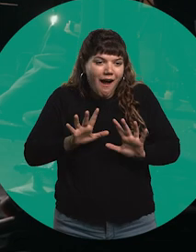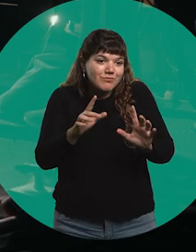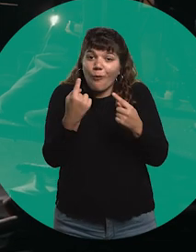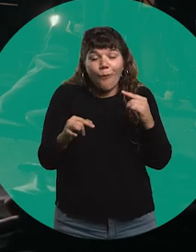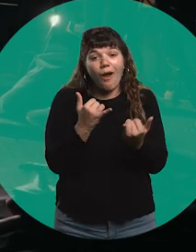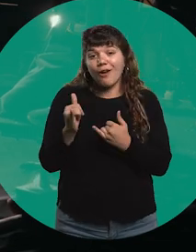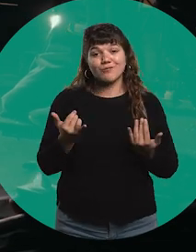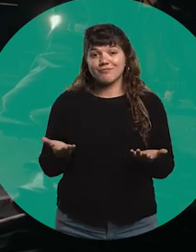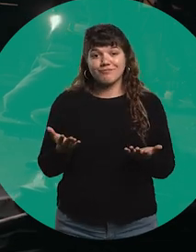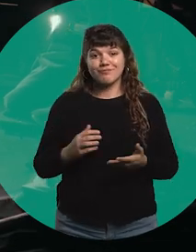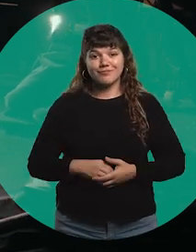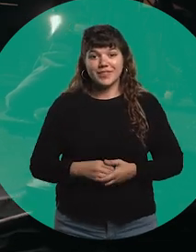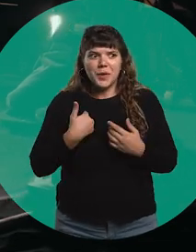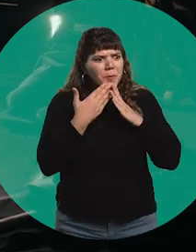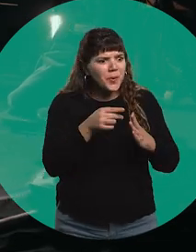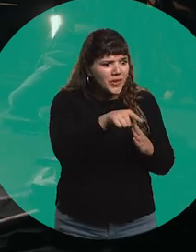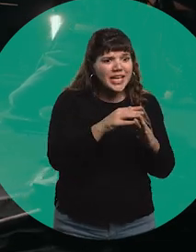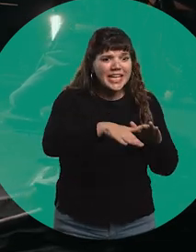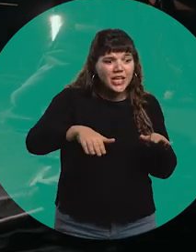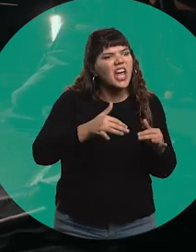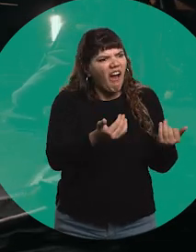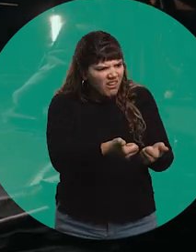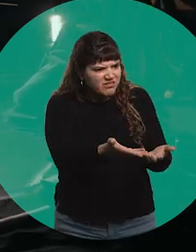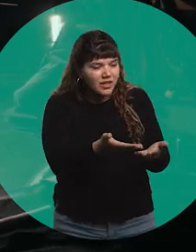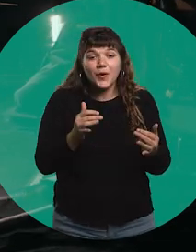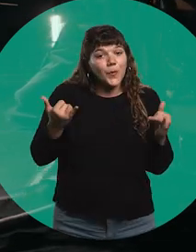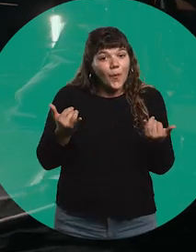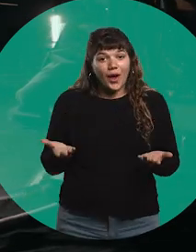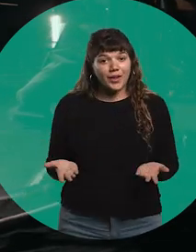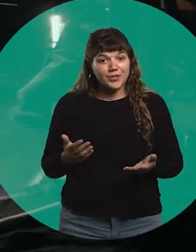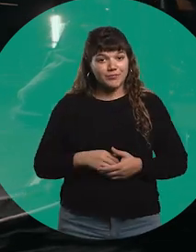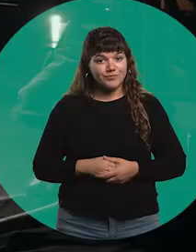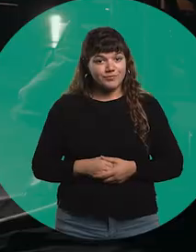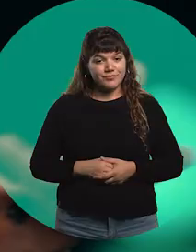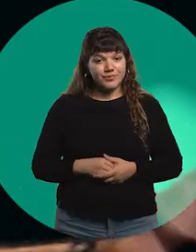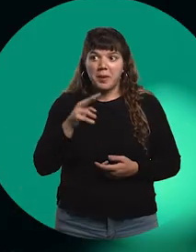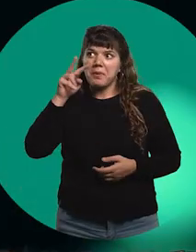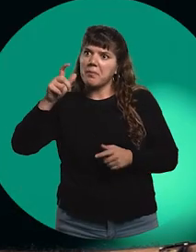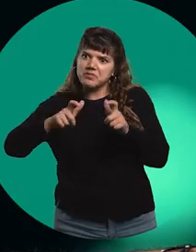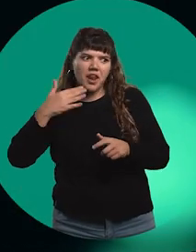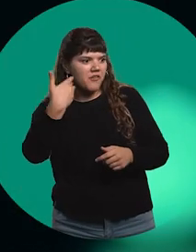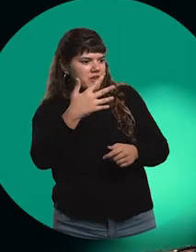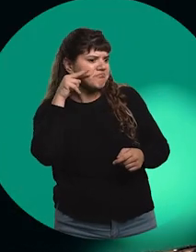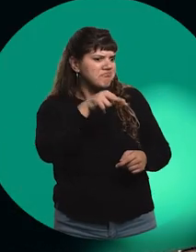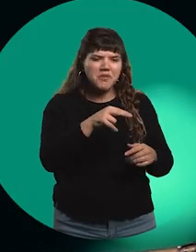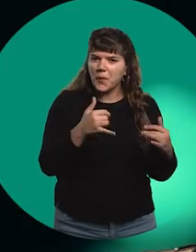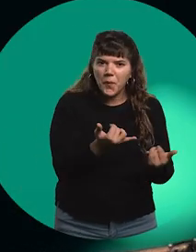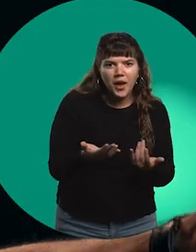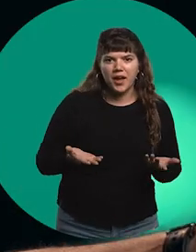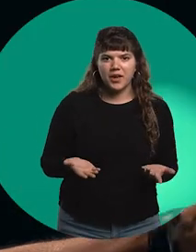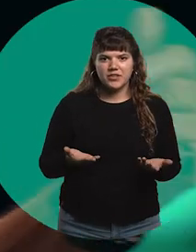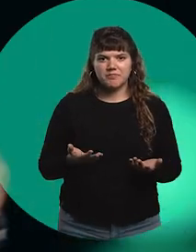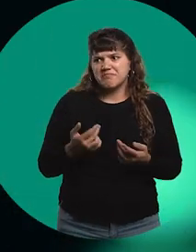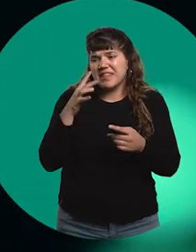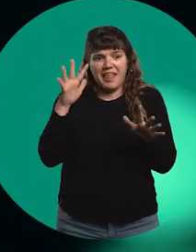son juegos y le preguntamos al niño que está haciendo y está jugando y que lo mira de afuera es un juego, pero no tiene nada que ver una cosa con la otra,